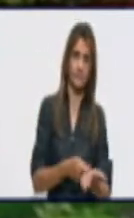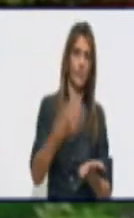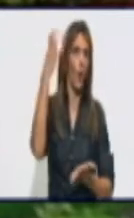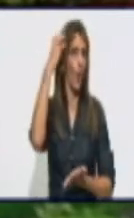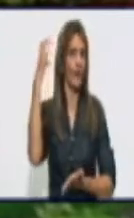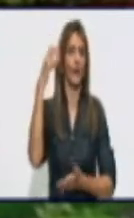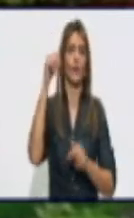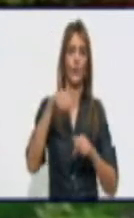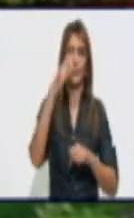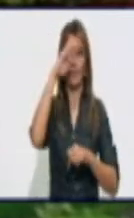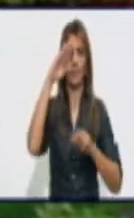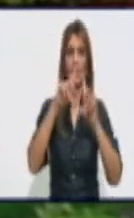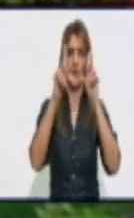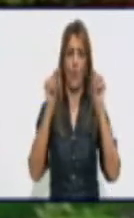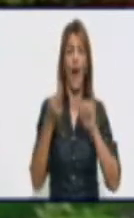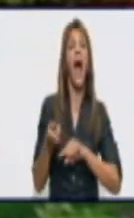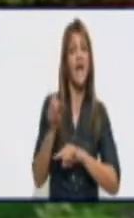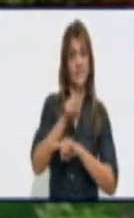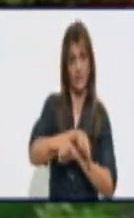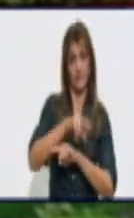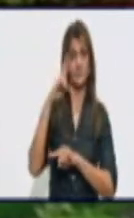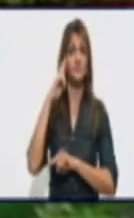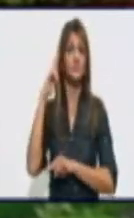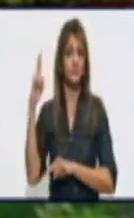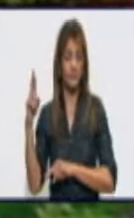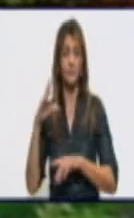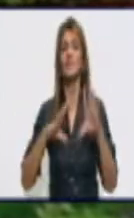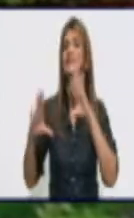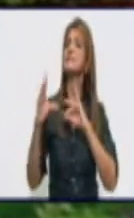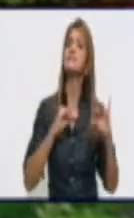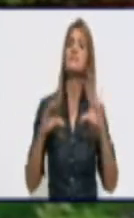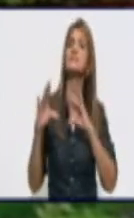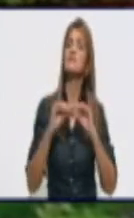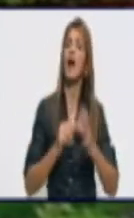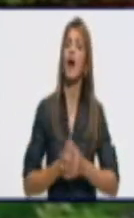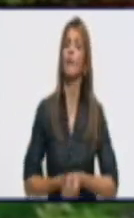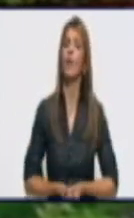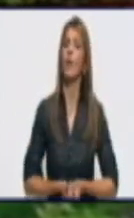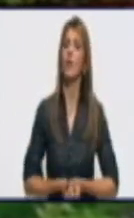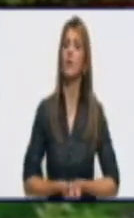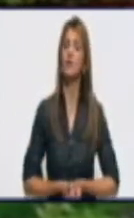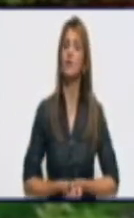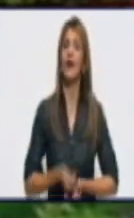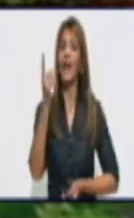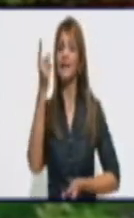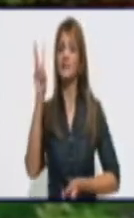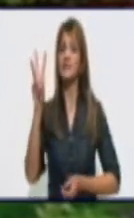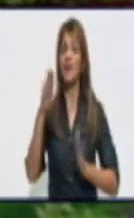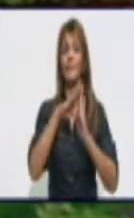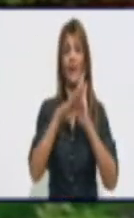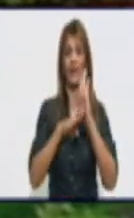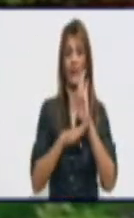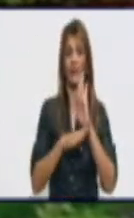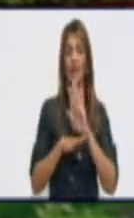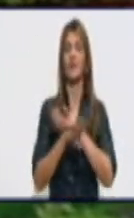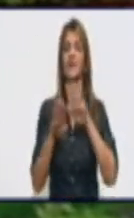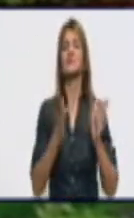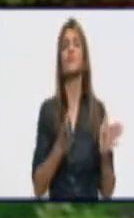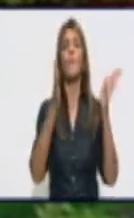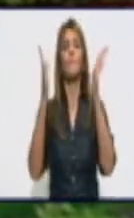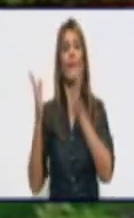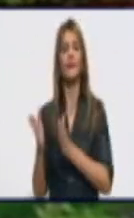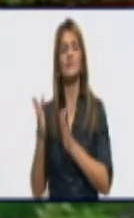dedicamos nuestro espacio en la mayor parte del tiempo precisamente a las 13 medidas que forman parte de esas más